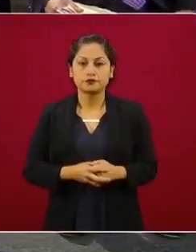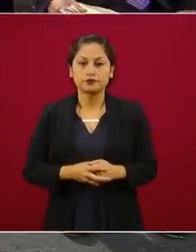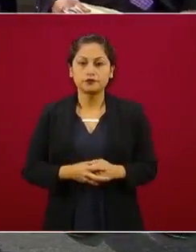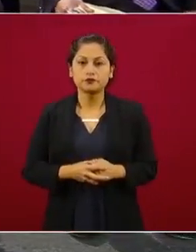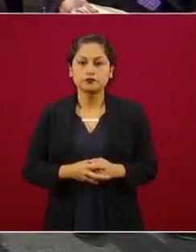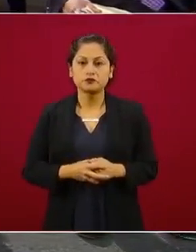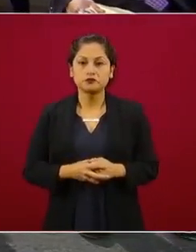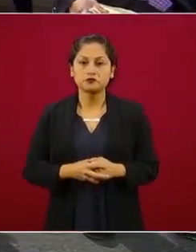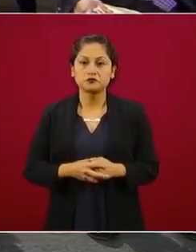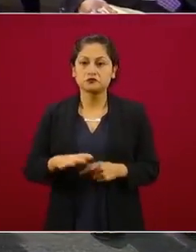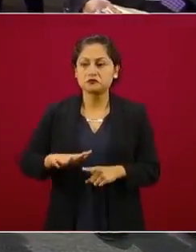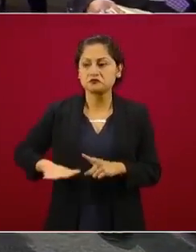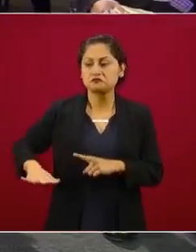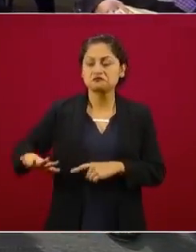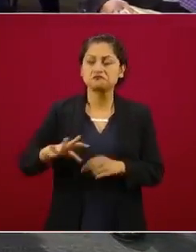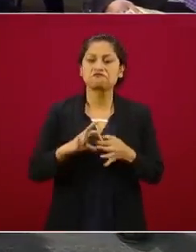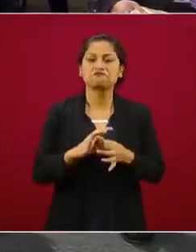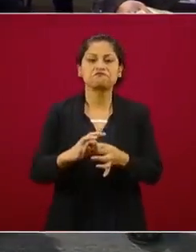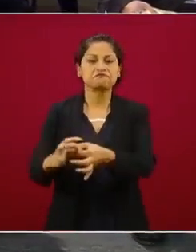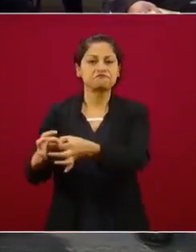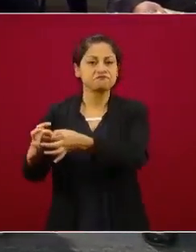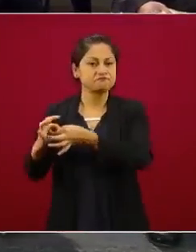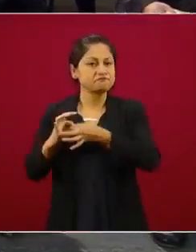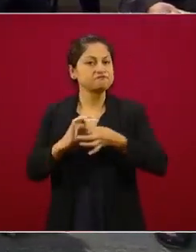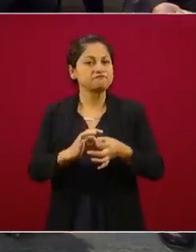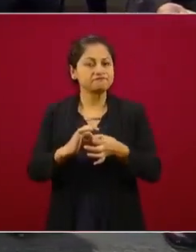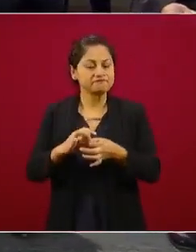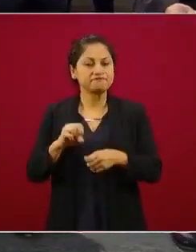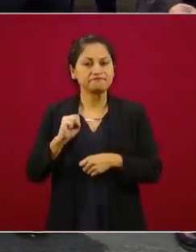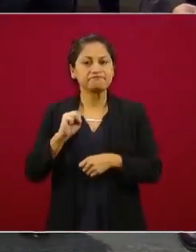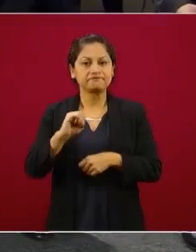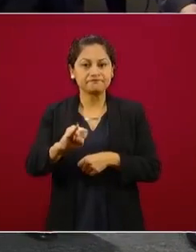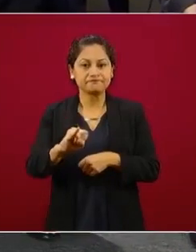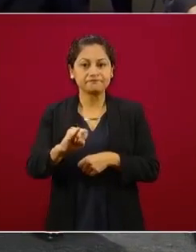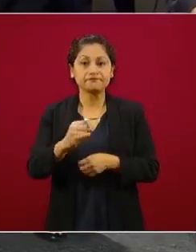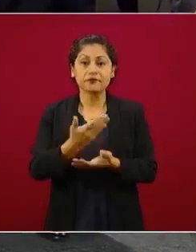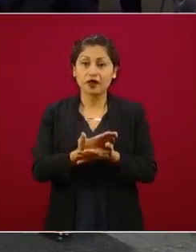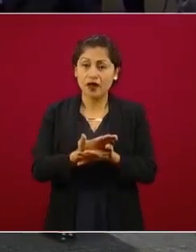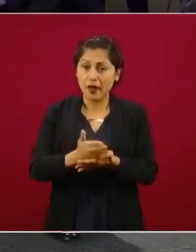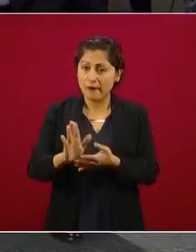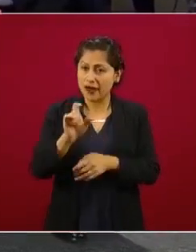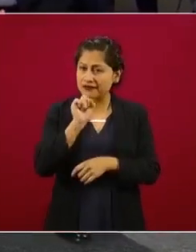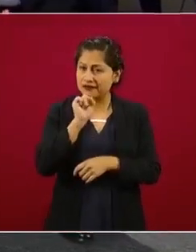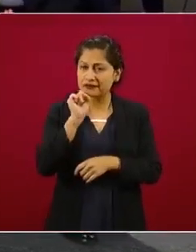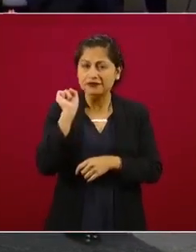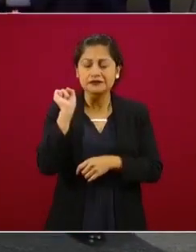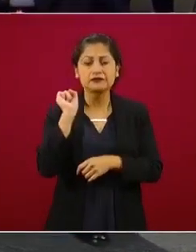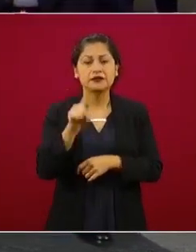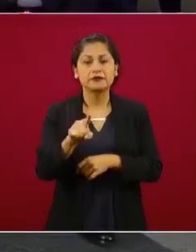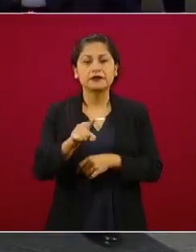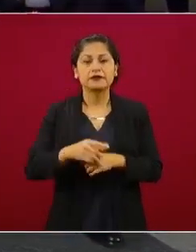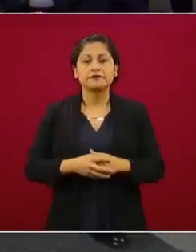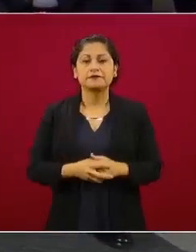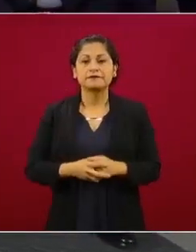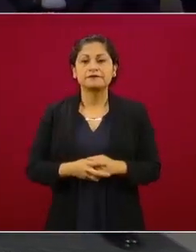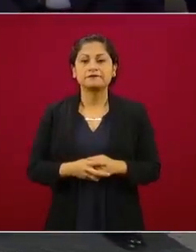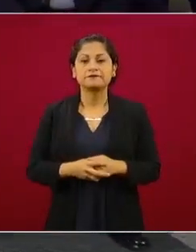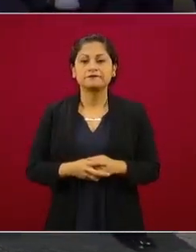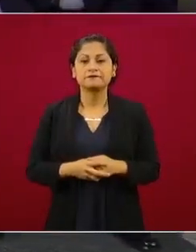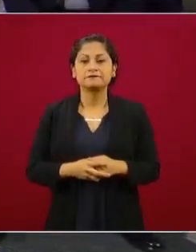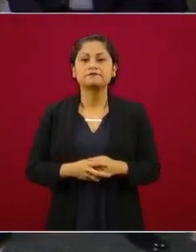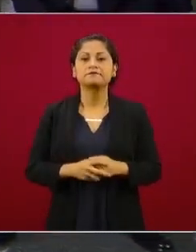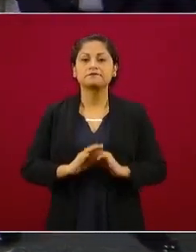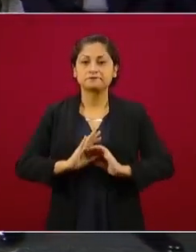unidos y por si faltara algo, ahora viene el